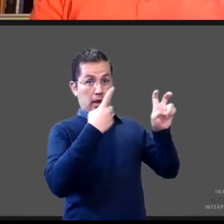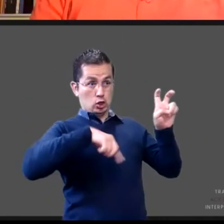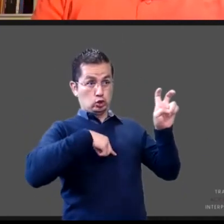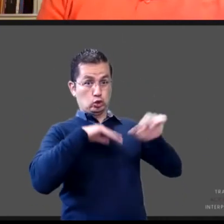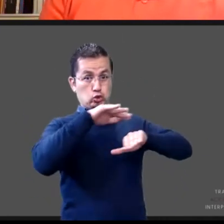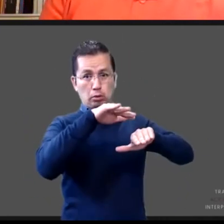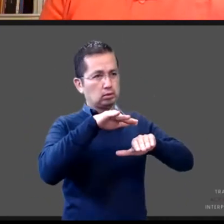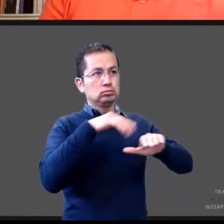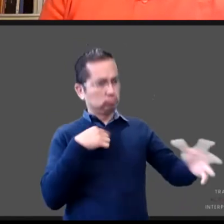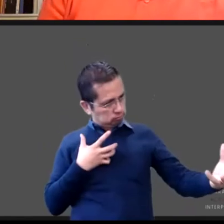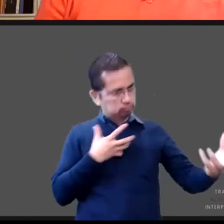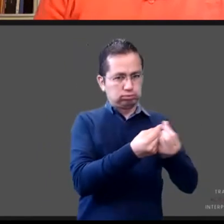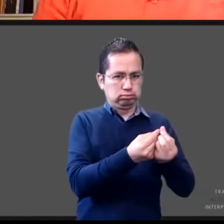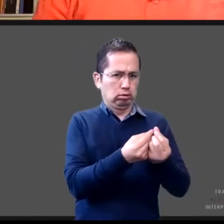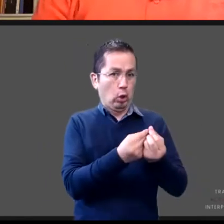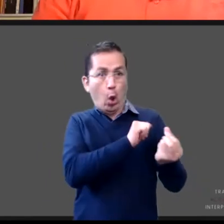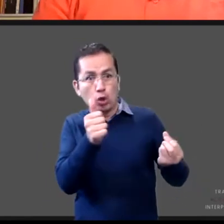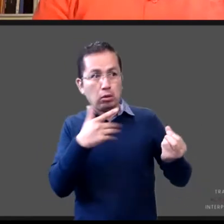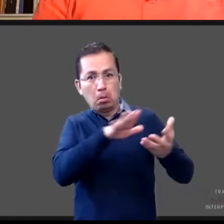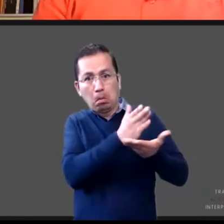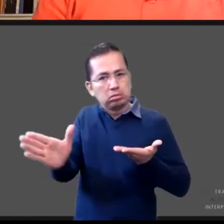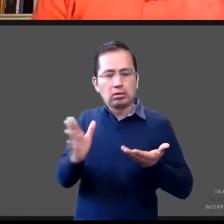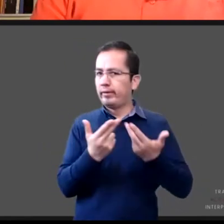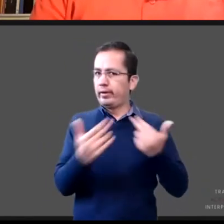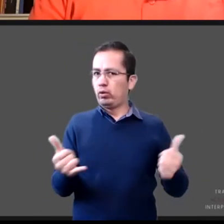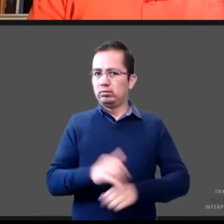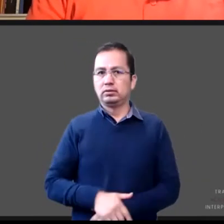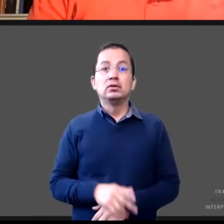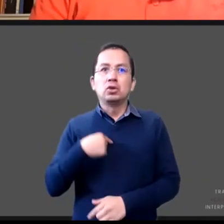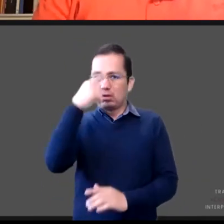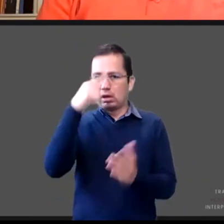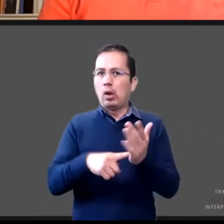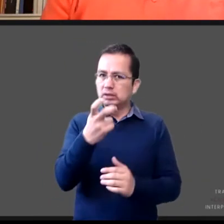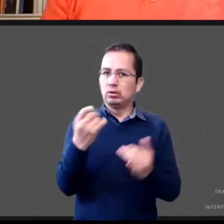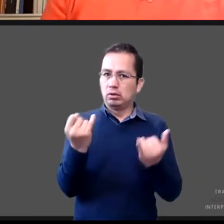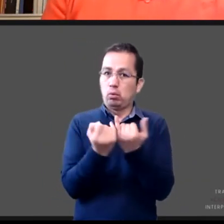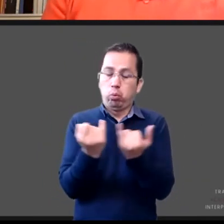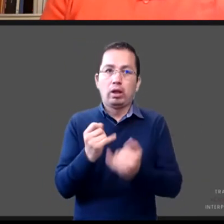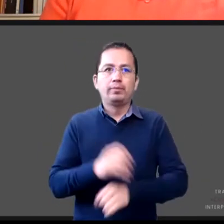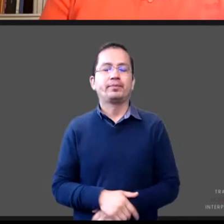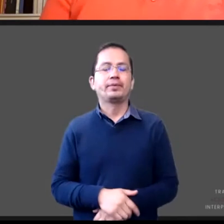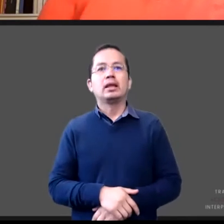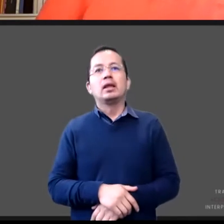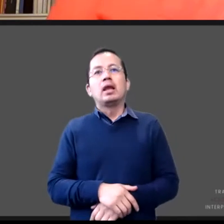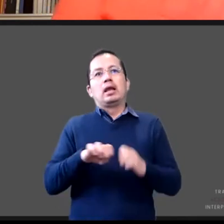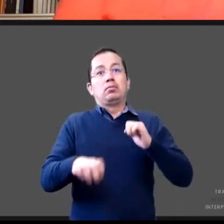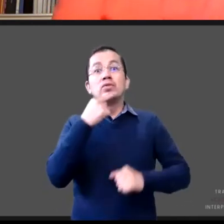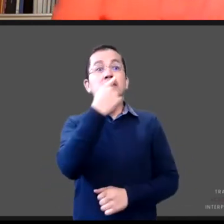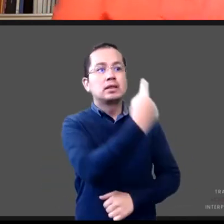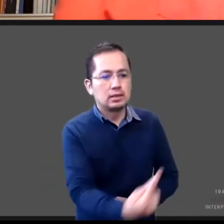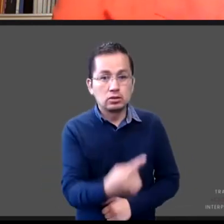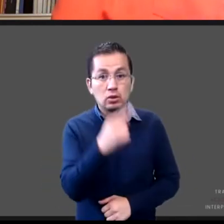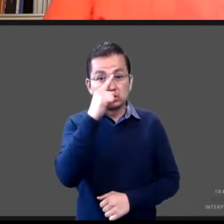de los Derechos del Niño es la única, hasta donde sé, tú me dirás si es así o no, tal vez Aranza sabe, pero en la